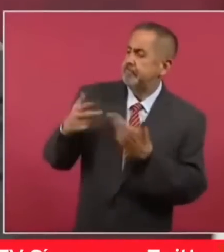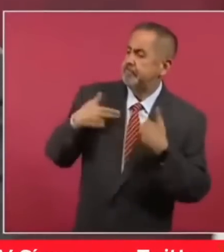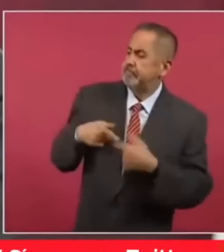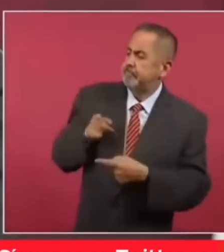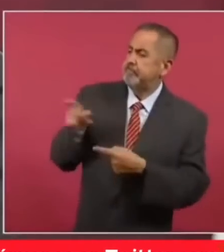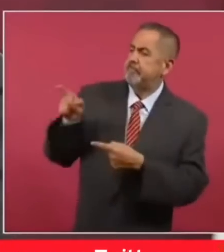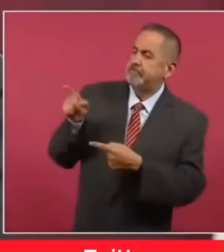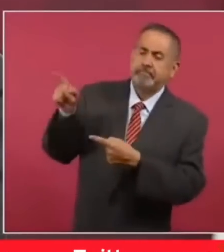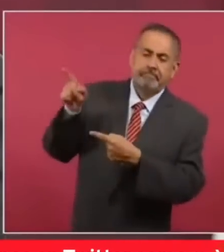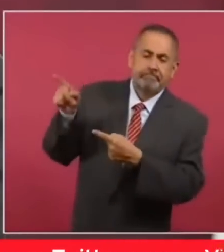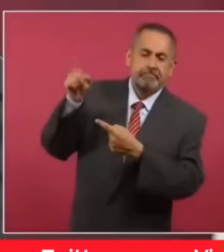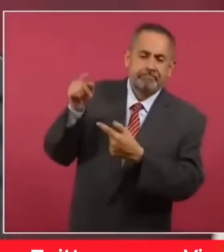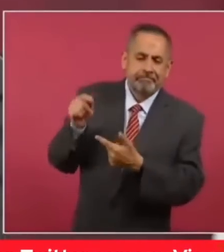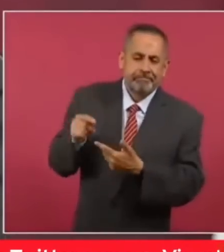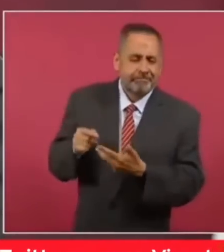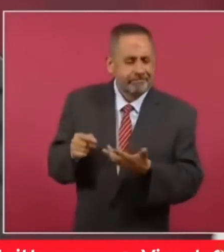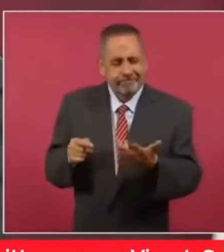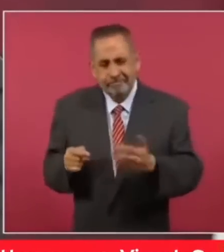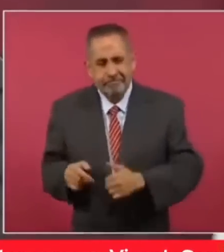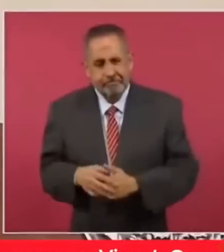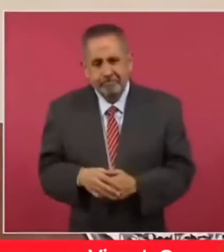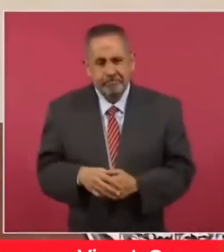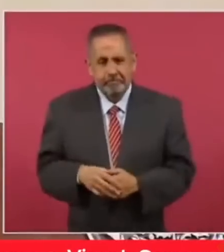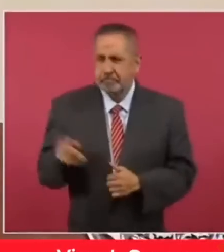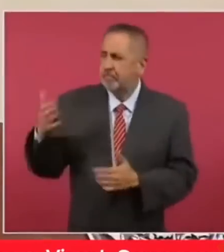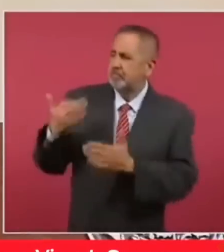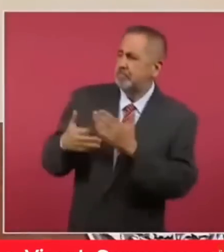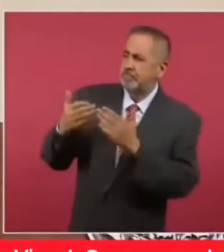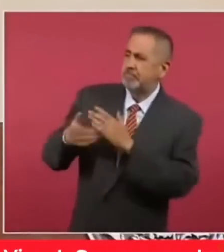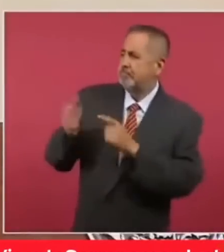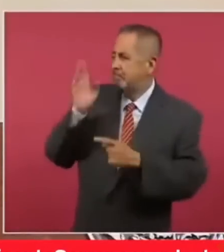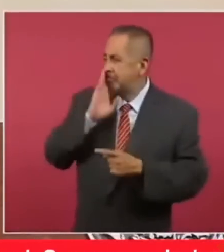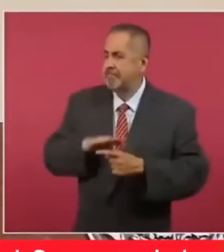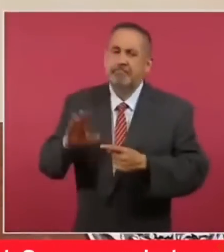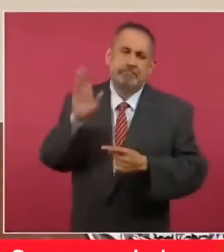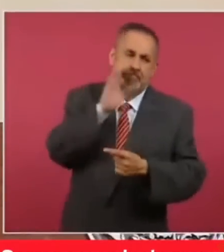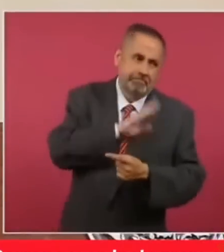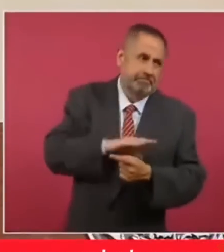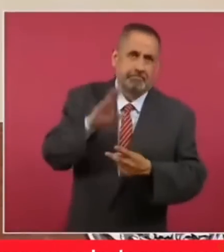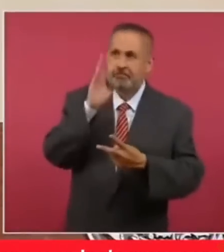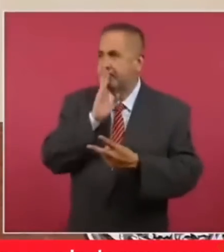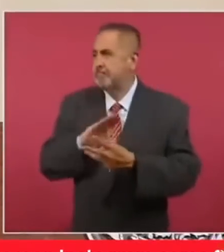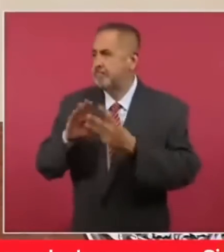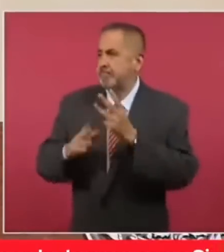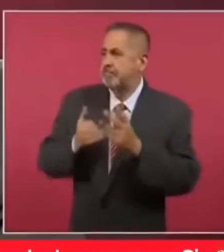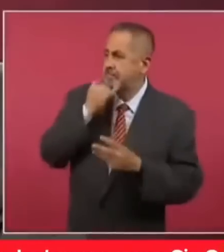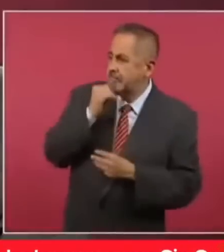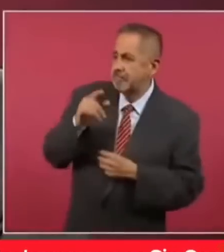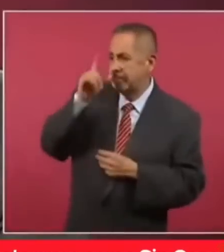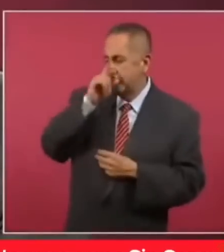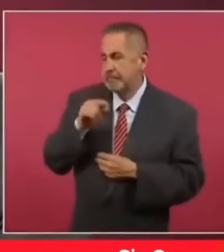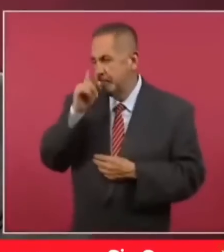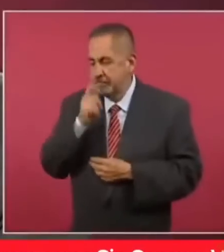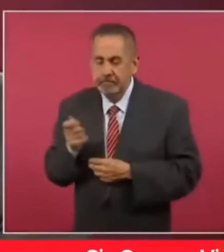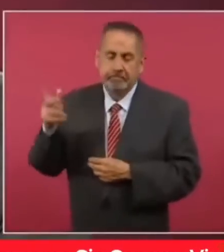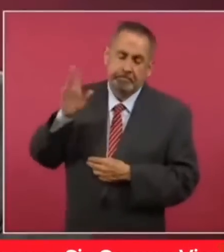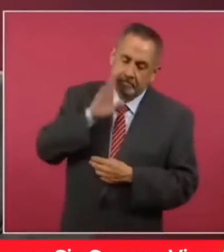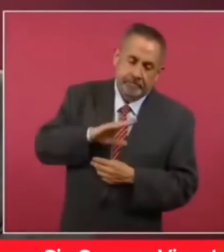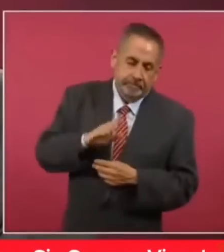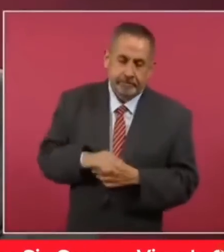señalando constantemente todo lo que supuestamente significan errores de parte nuestra.